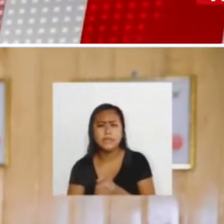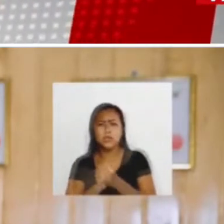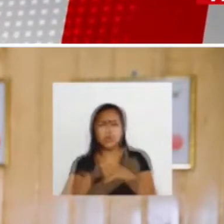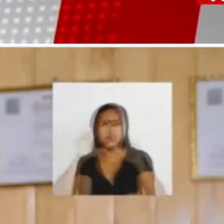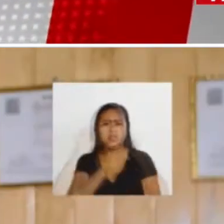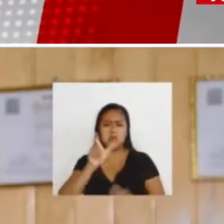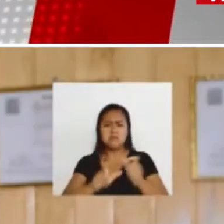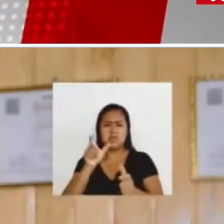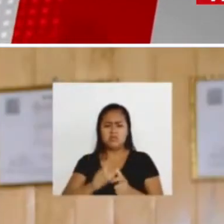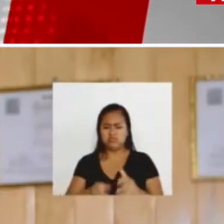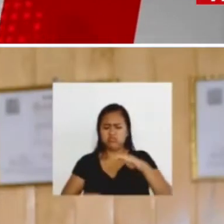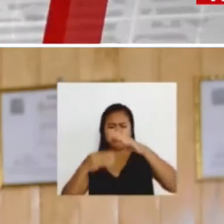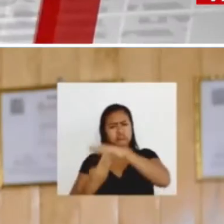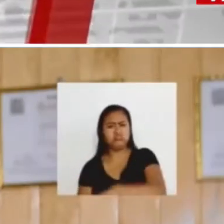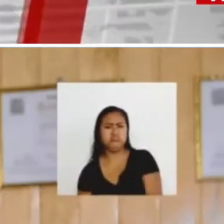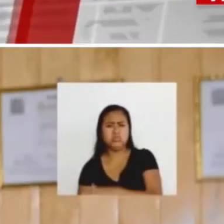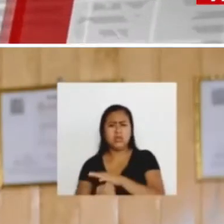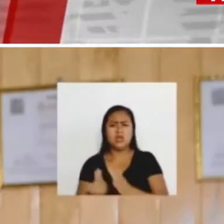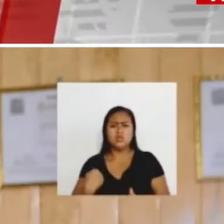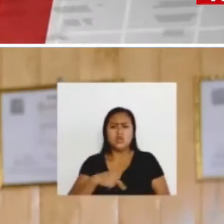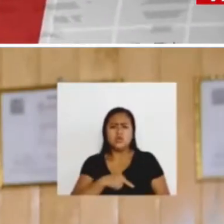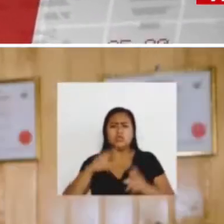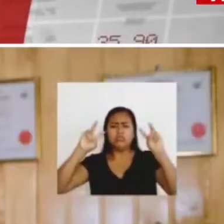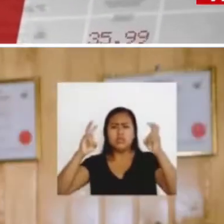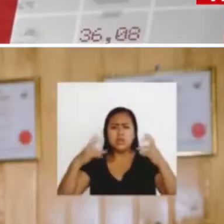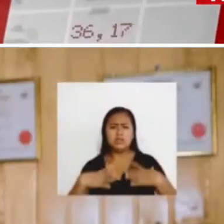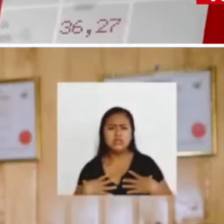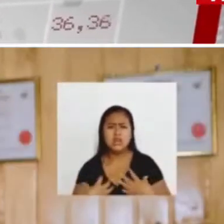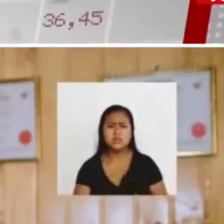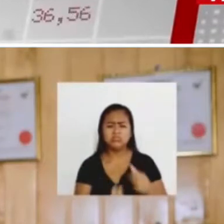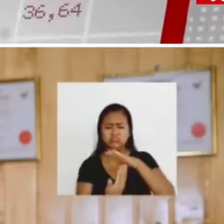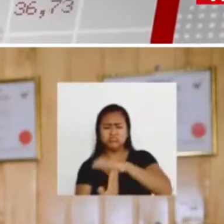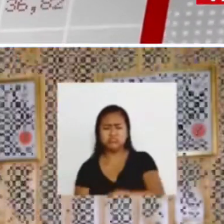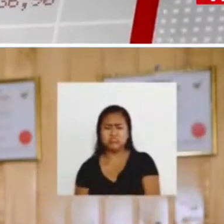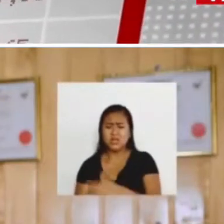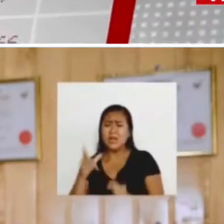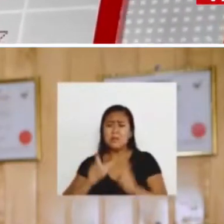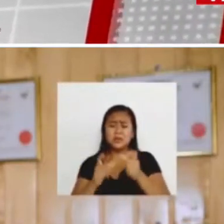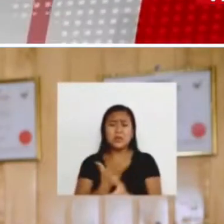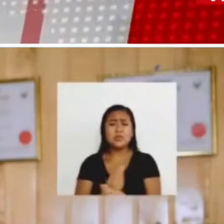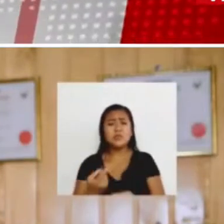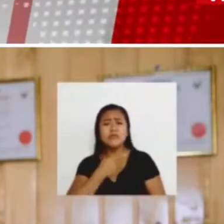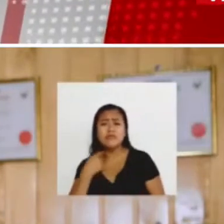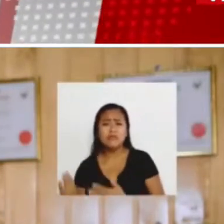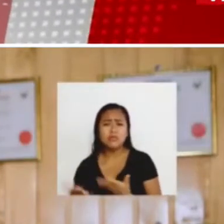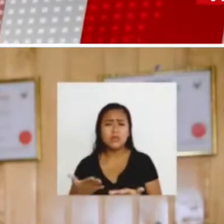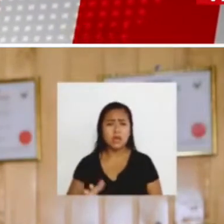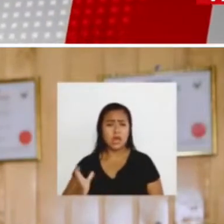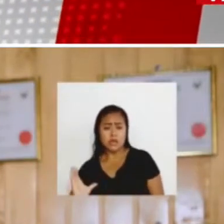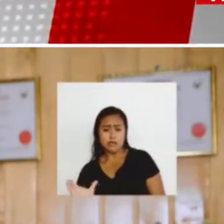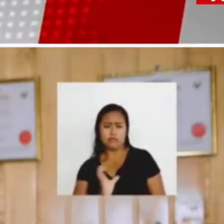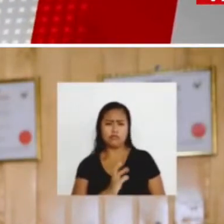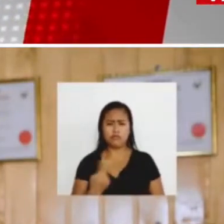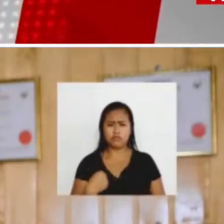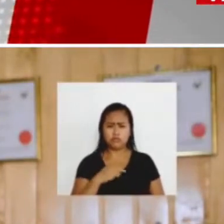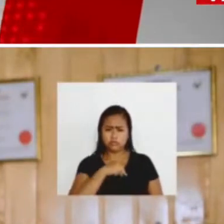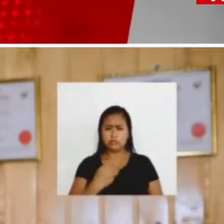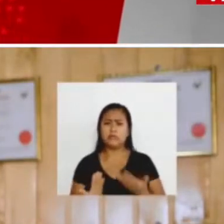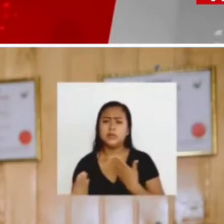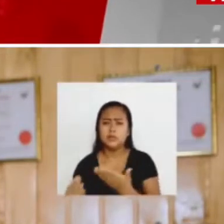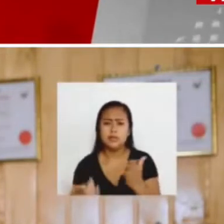proyecto, doctor Flores? Mira, Hugo, nuestro líder máximo, que es don César